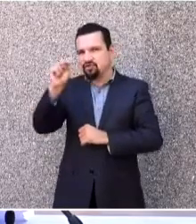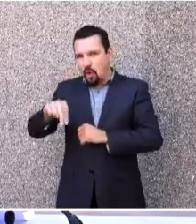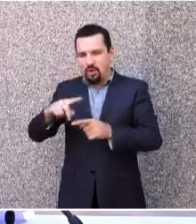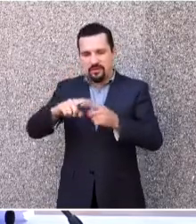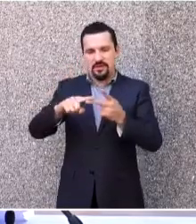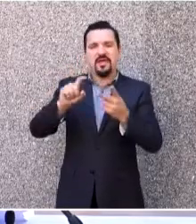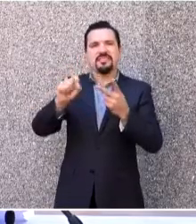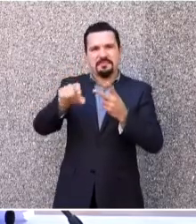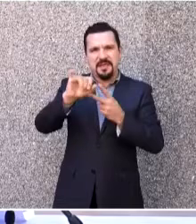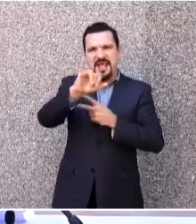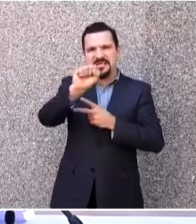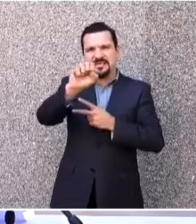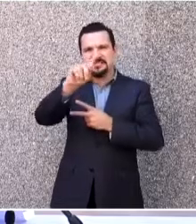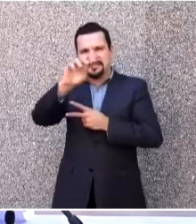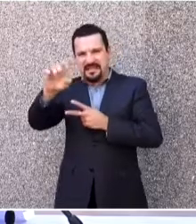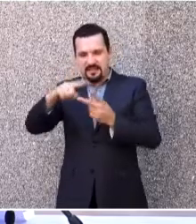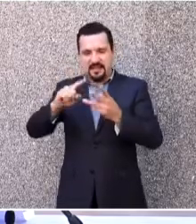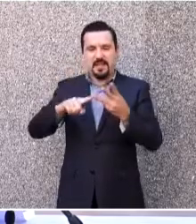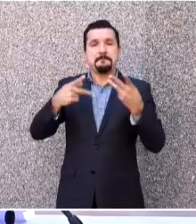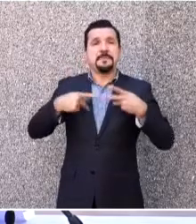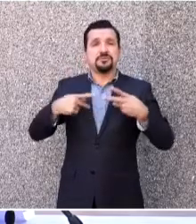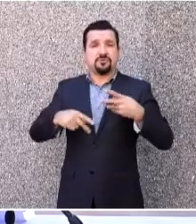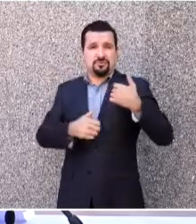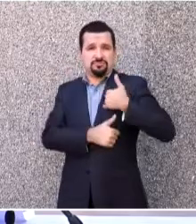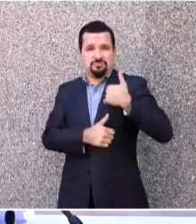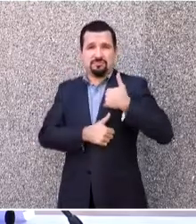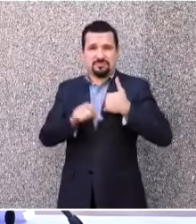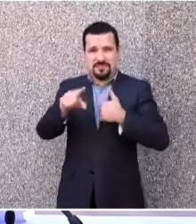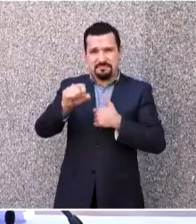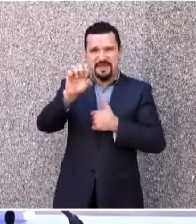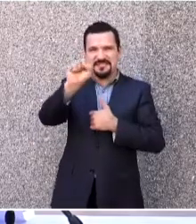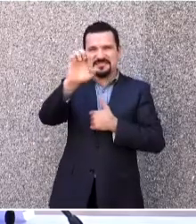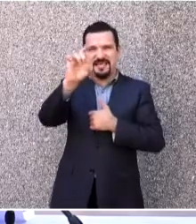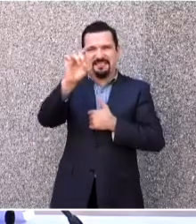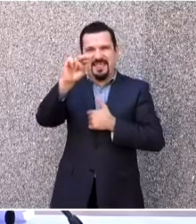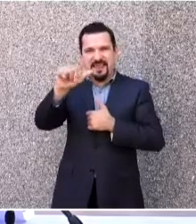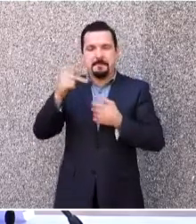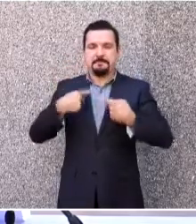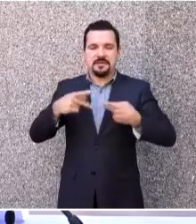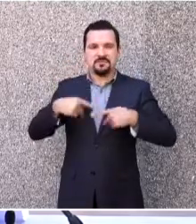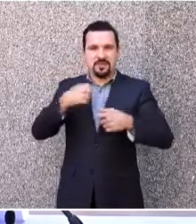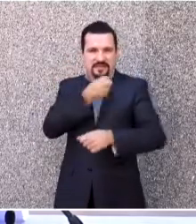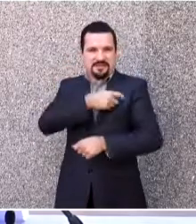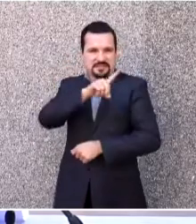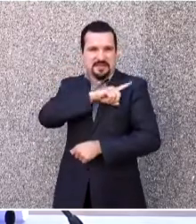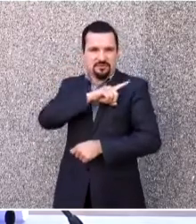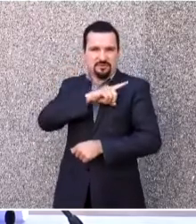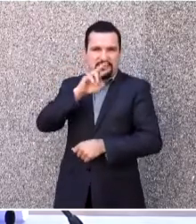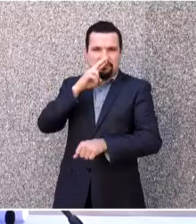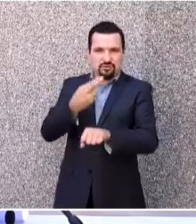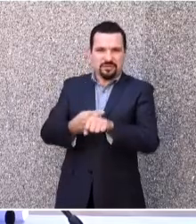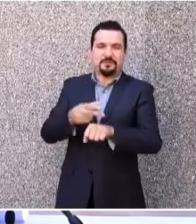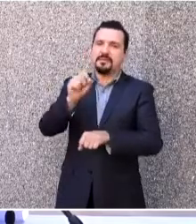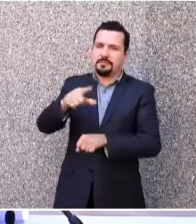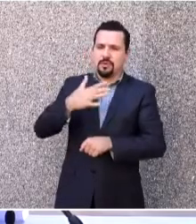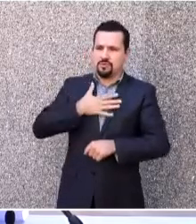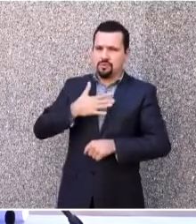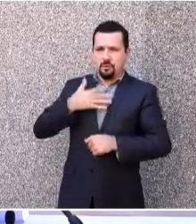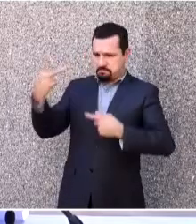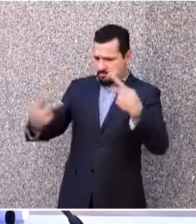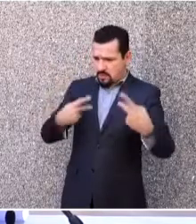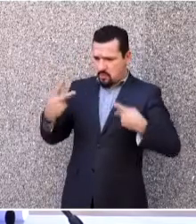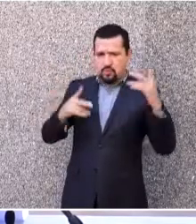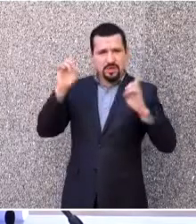ISTE, con SEDENA y el propio personal de la Secretaría de Salud. A sus órdenes para